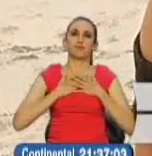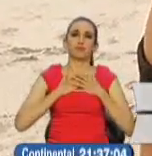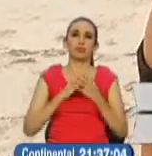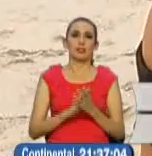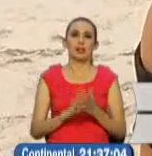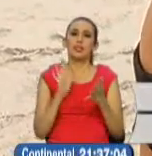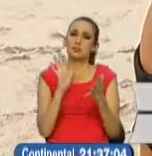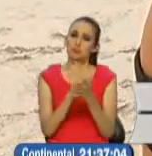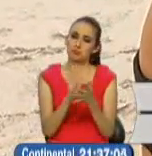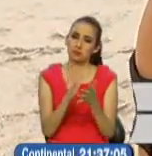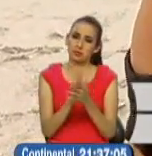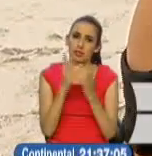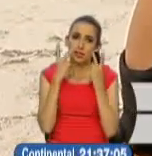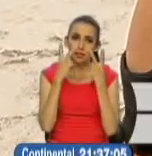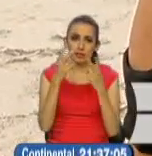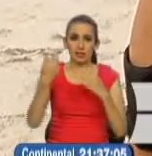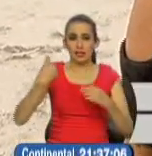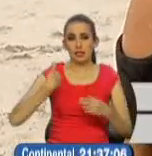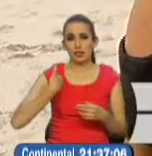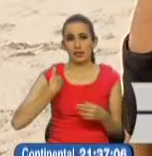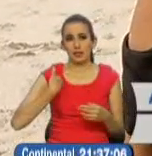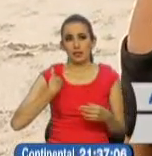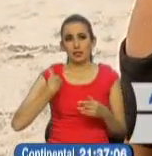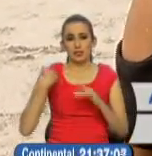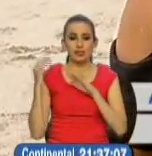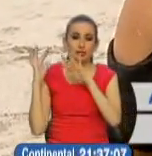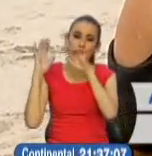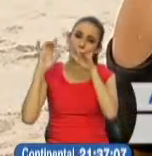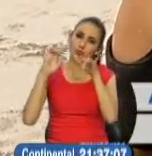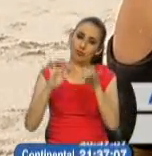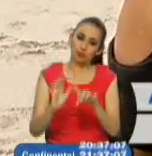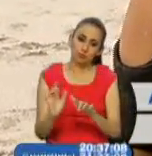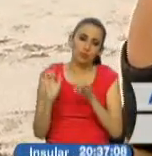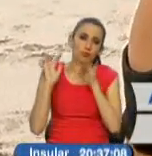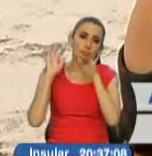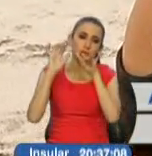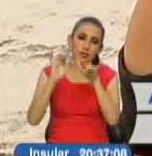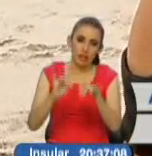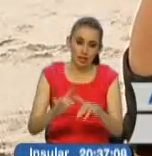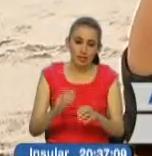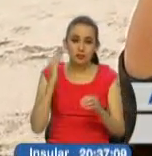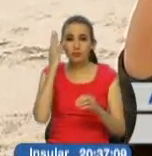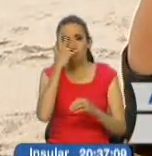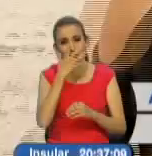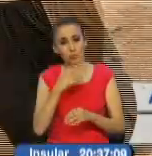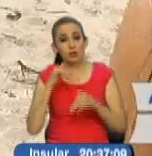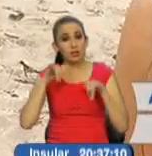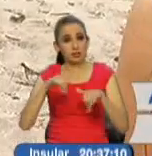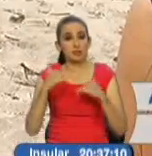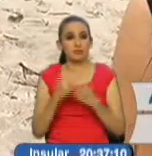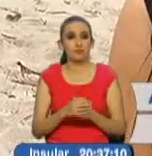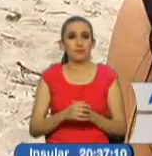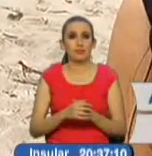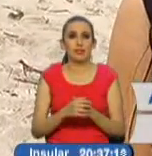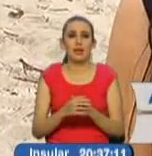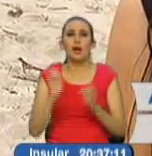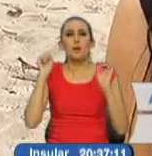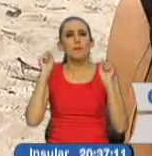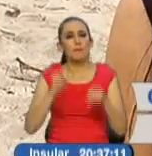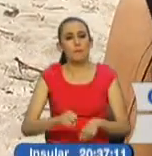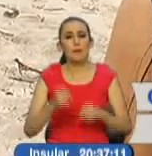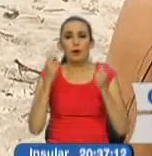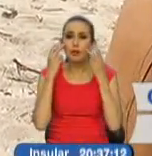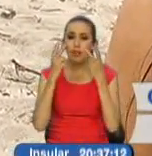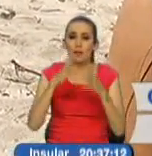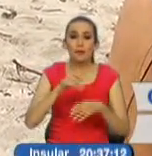es muy tranquila, tiene olas muy bonitas y pueden pasar un buen rato aquí. O sea, podemos observar